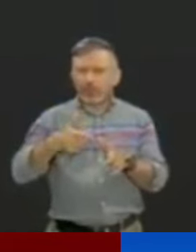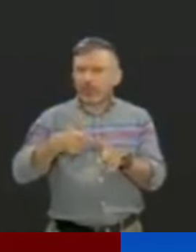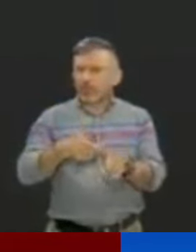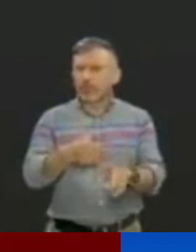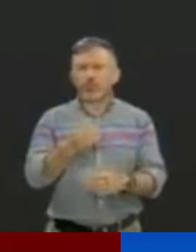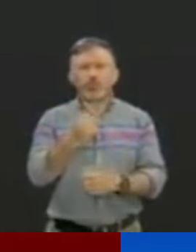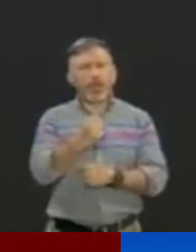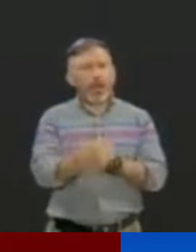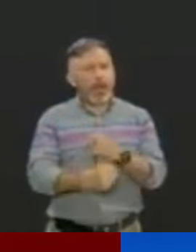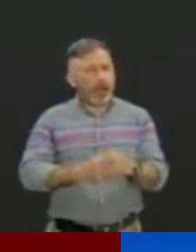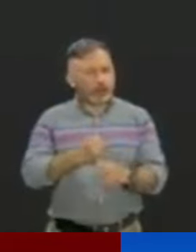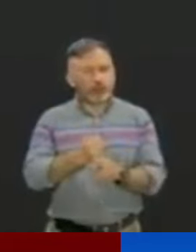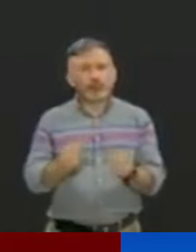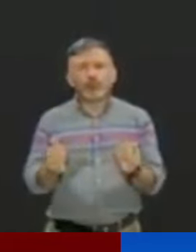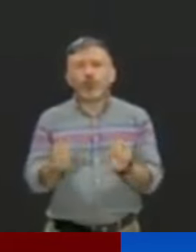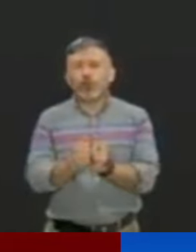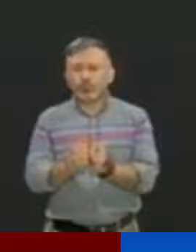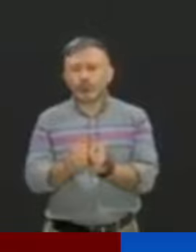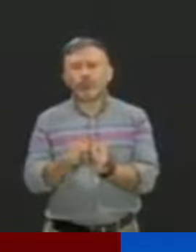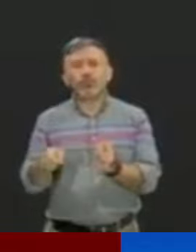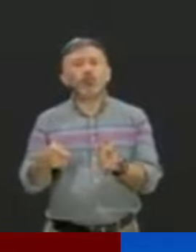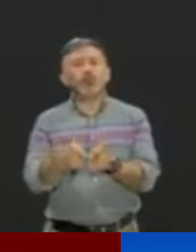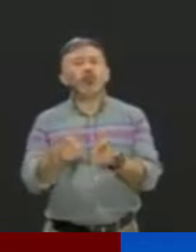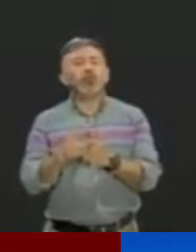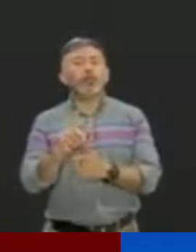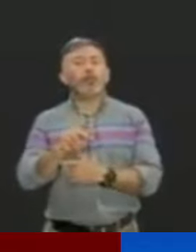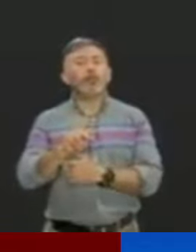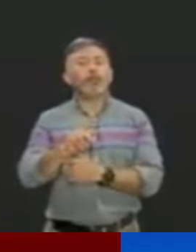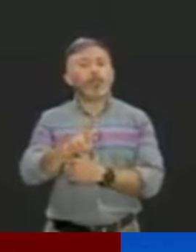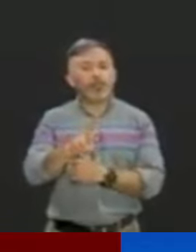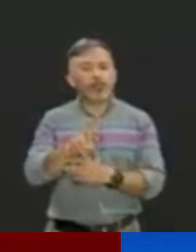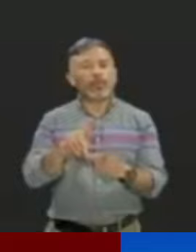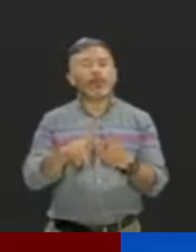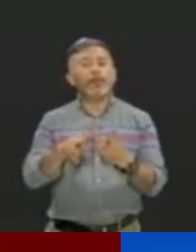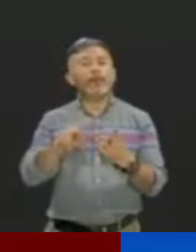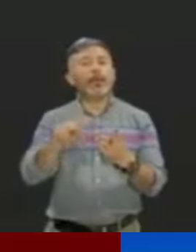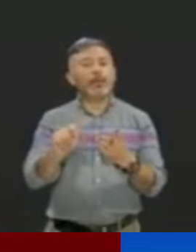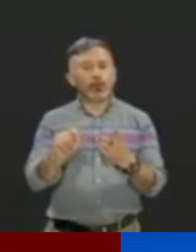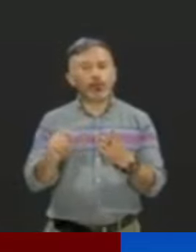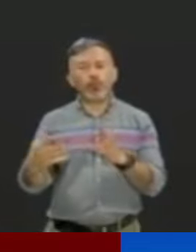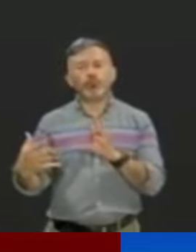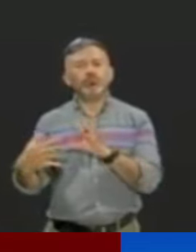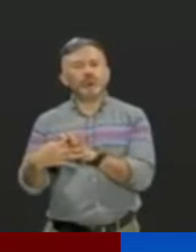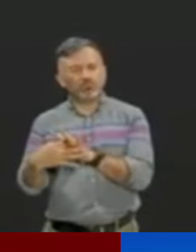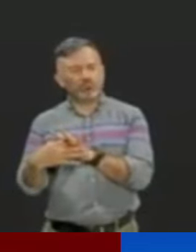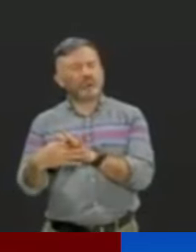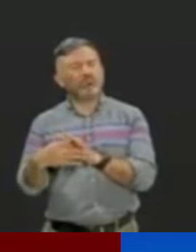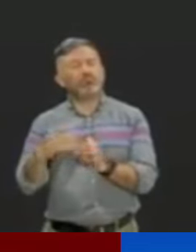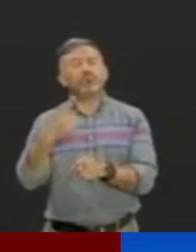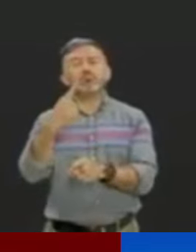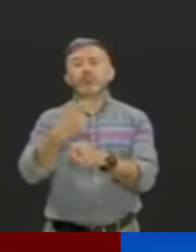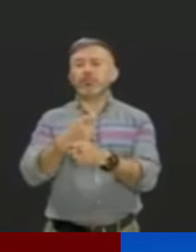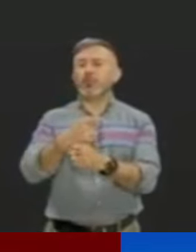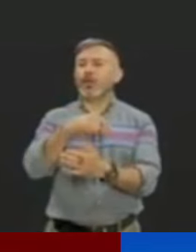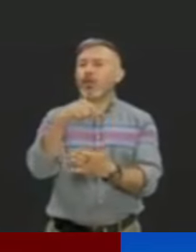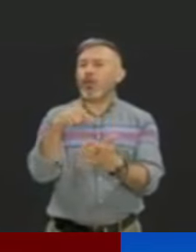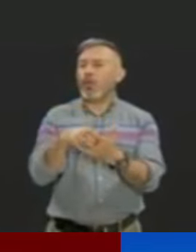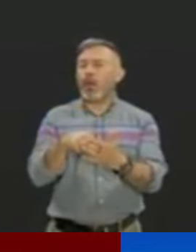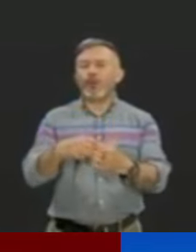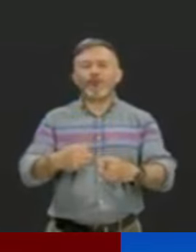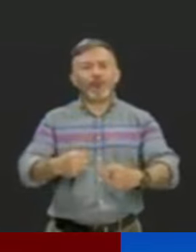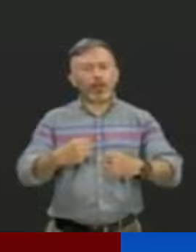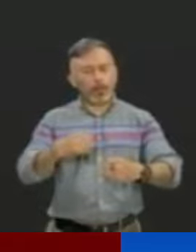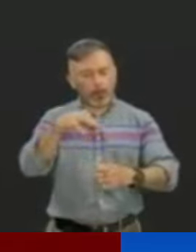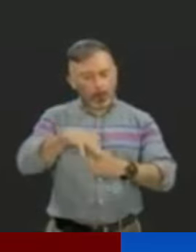junto con sus aliados del Partido Verde y del Partido del Trabajo, la principal fuerza política y electoral en este